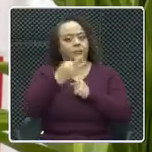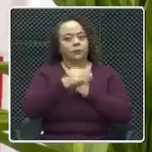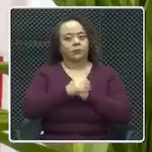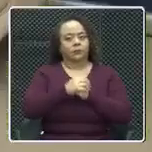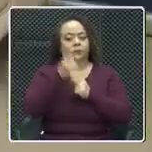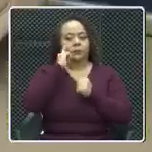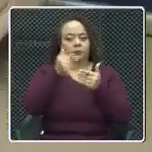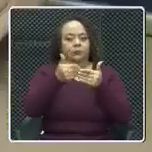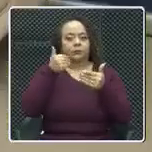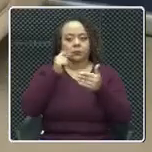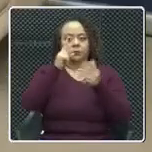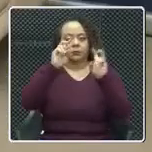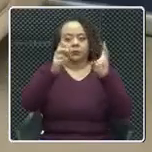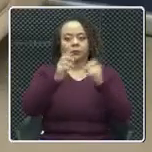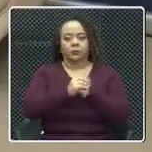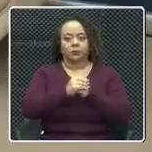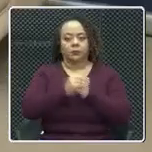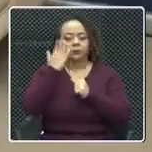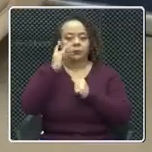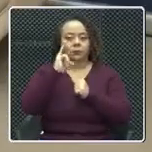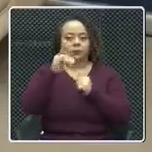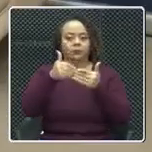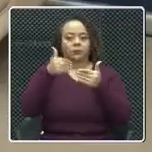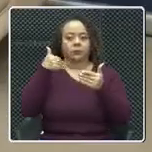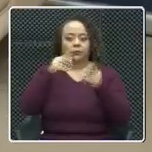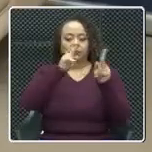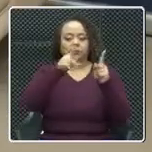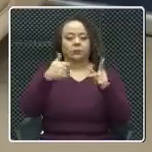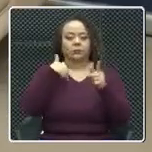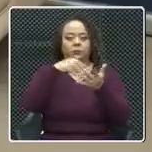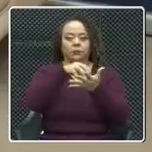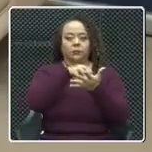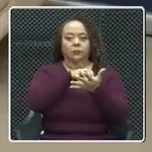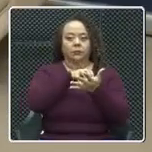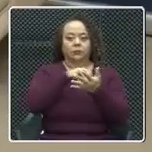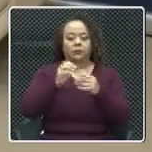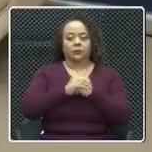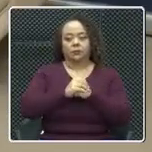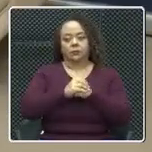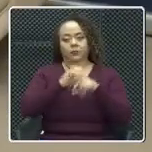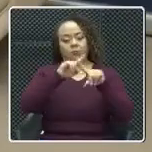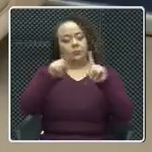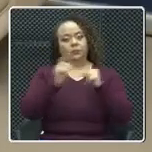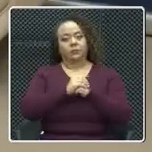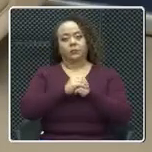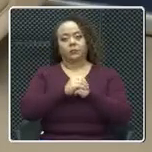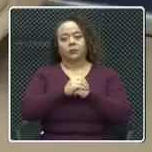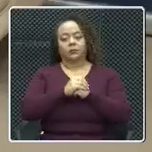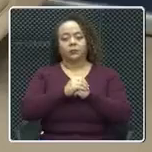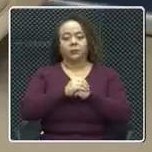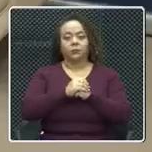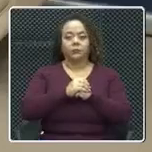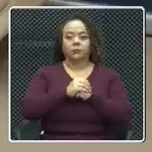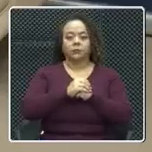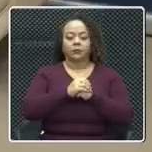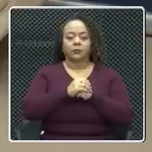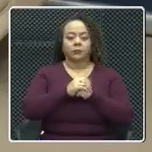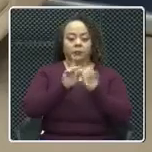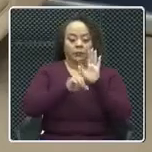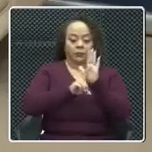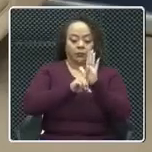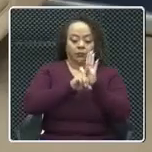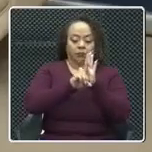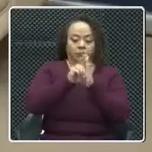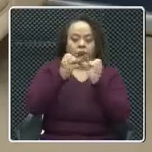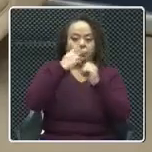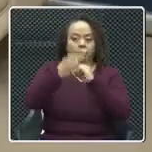para adelantarnos a un claro, tema, no adelante. Sé si me voy a adelantar, pero no sé si la gente tenía la duda. Pero vamos a ver, de hecho, al estar en desarrollo,